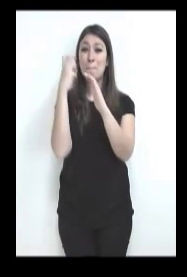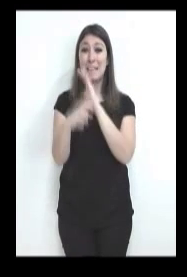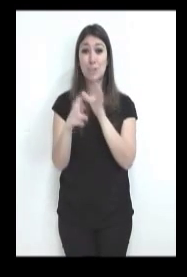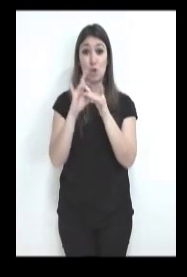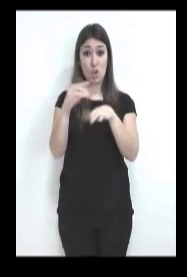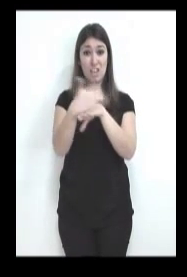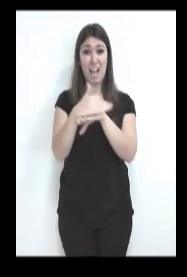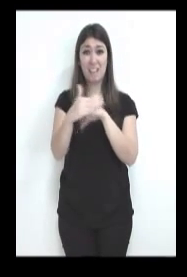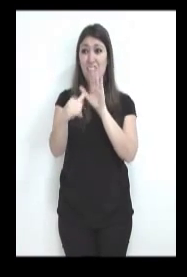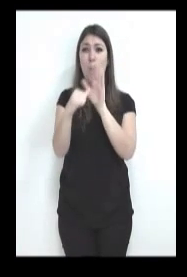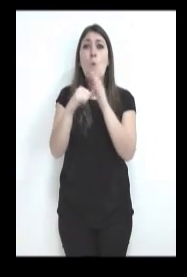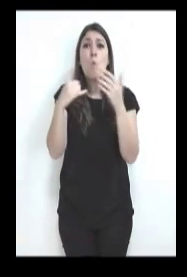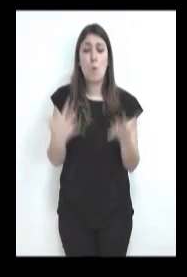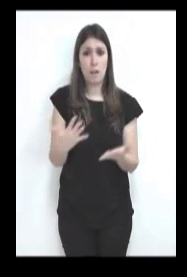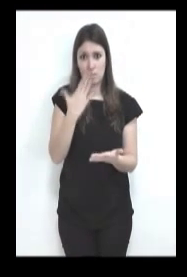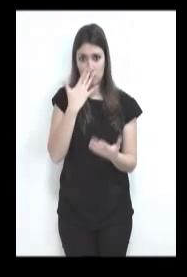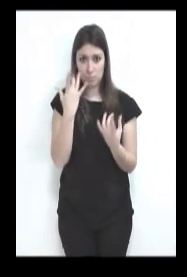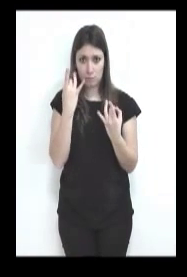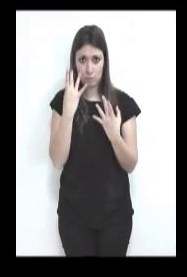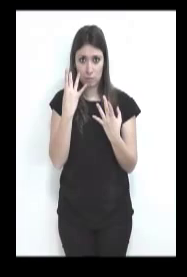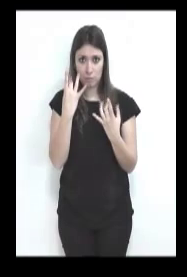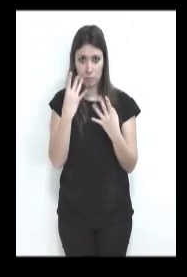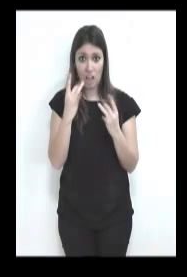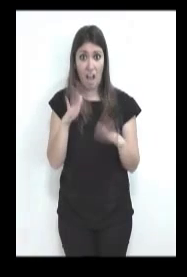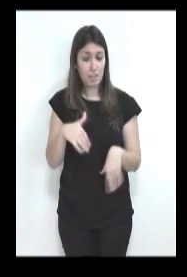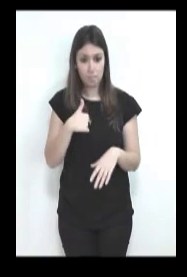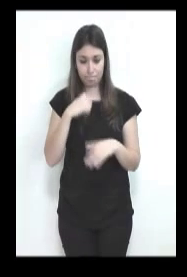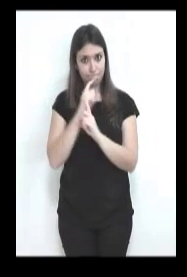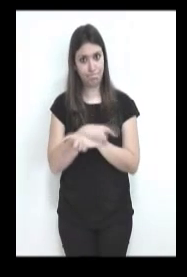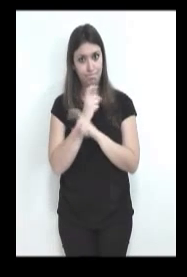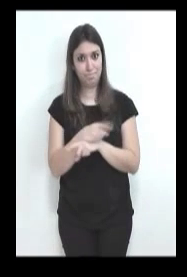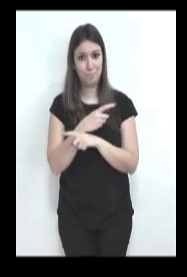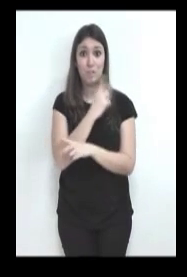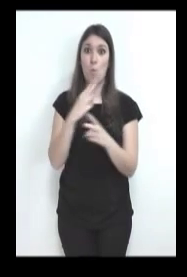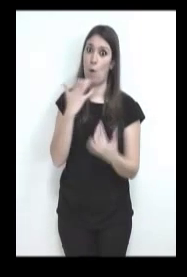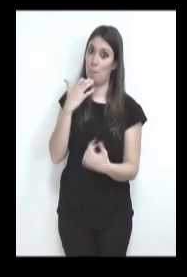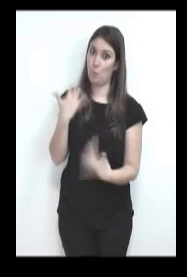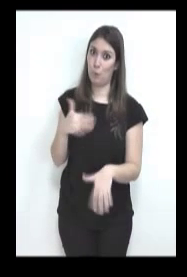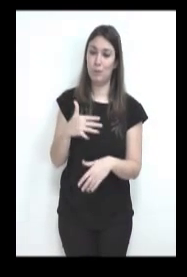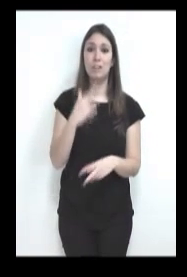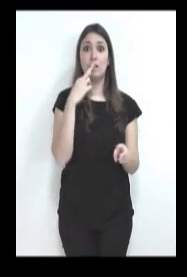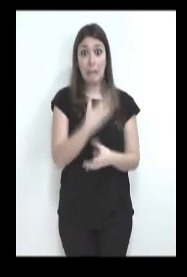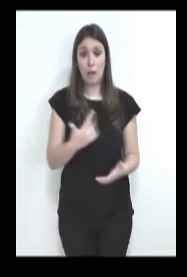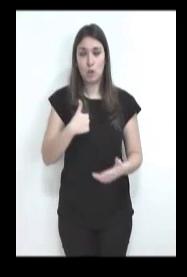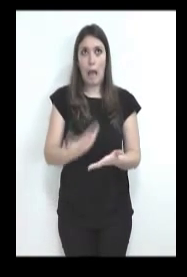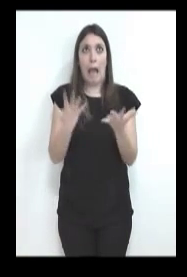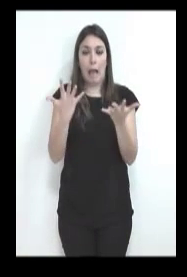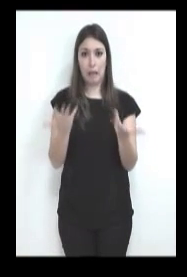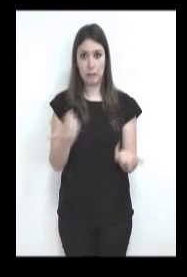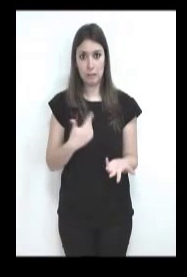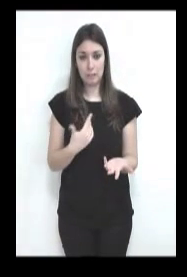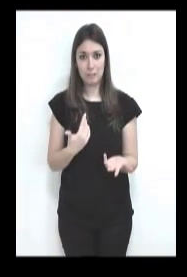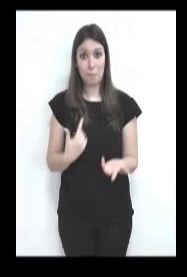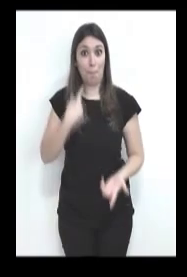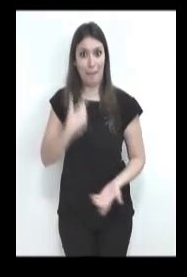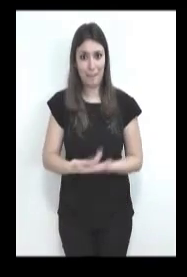tenía que usar. O sea, era una cosa tan básica y tan simple como este. Un buen ejemplo. Y en ese momento yo me quedé pensando, Dios mío,